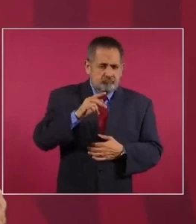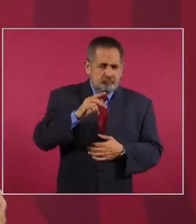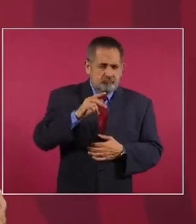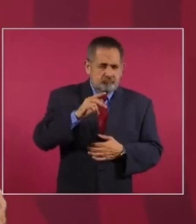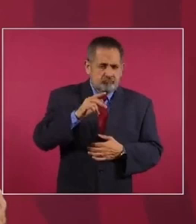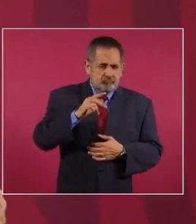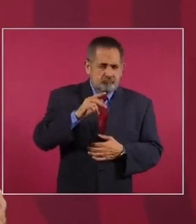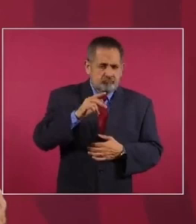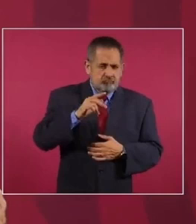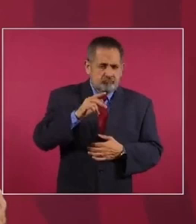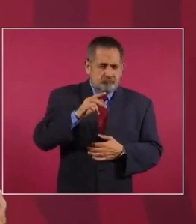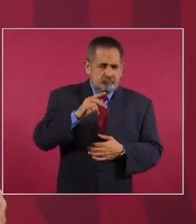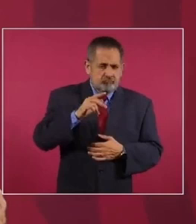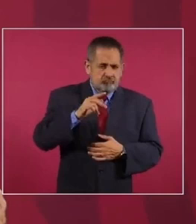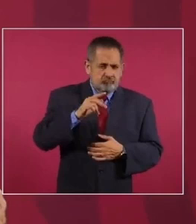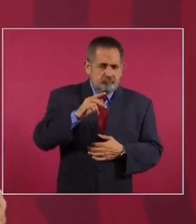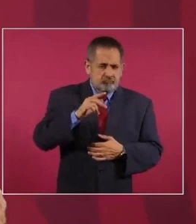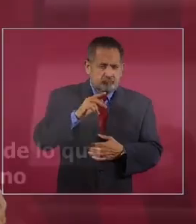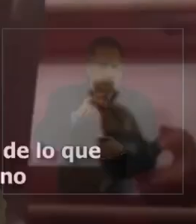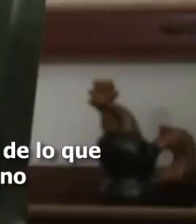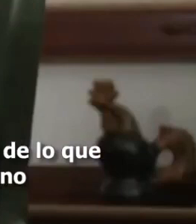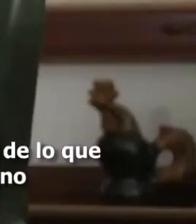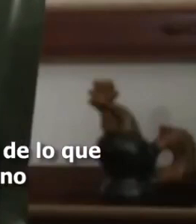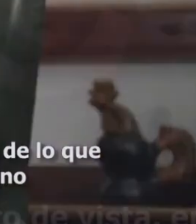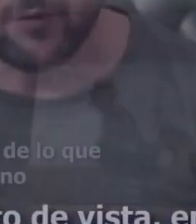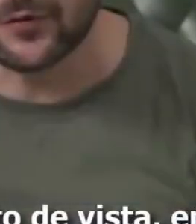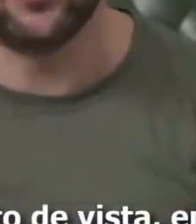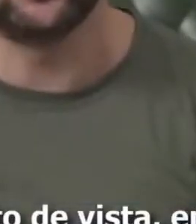le voy a dejar la palabra Pues el señor Celeste